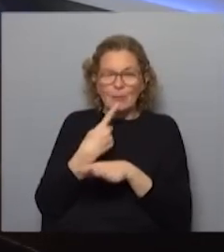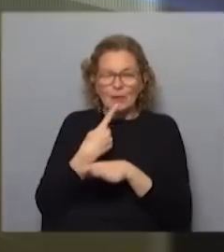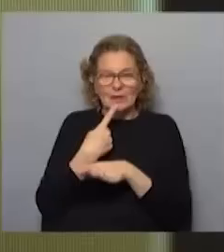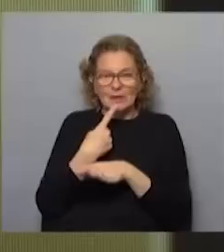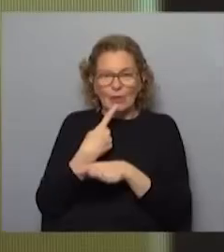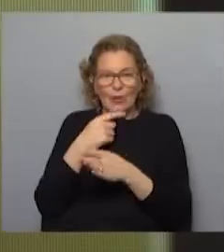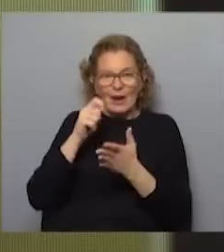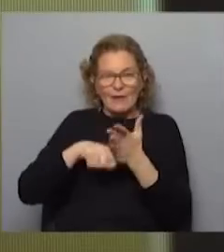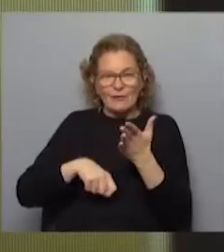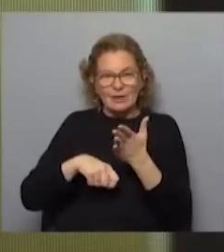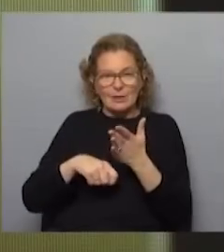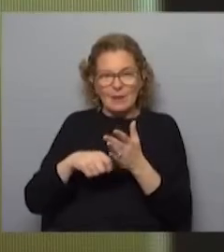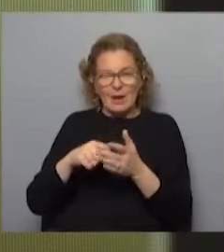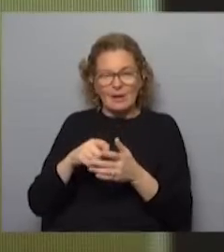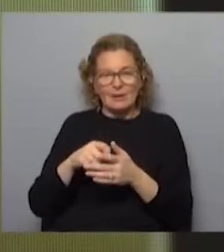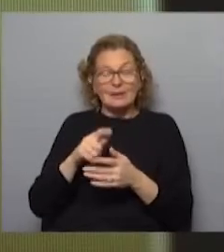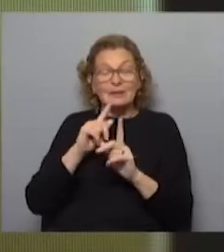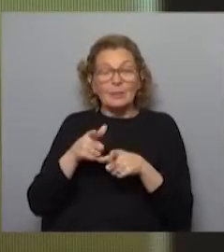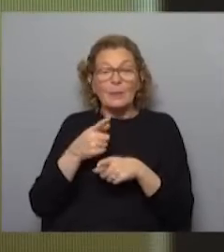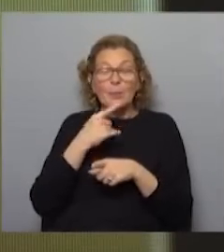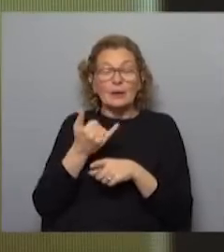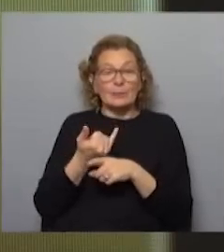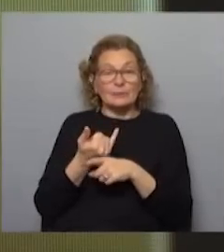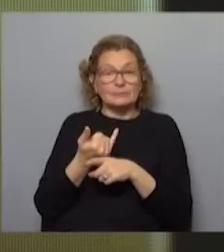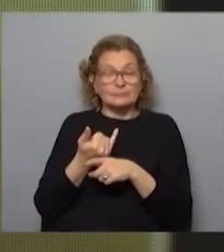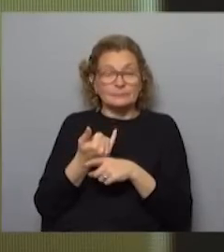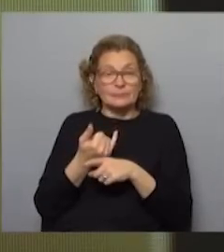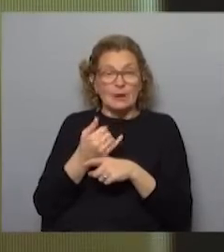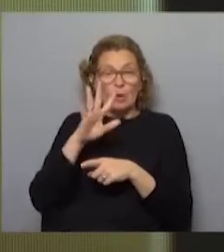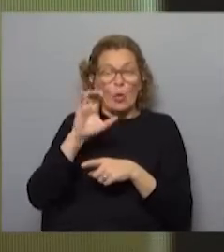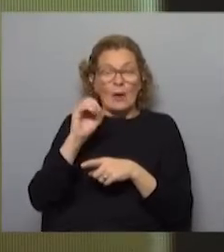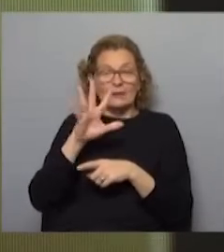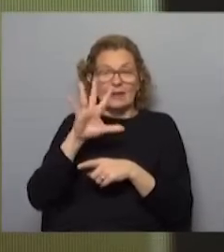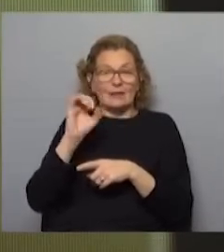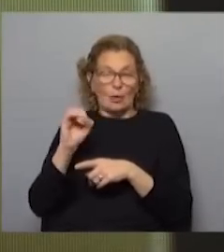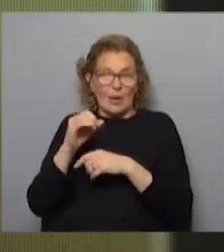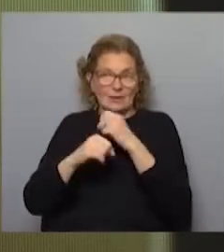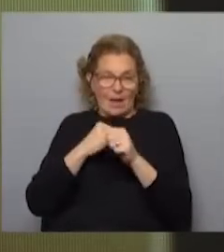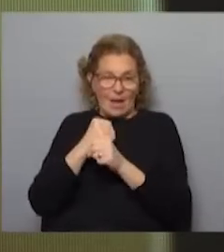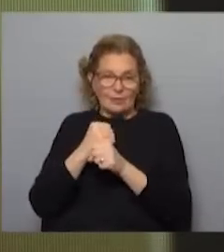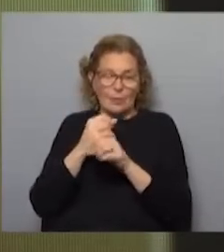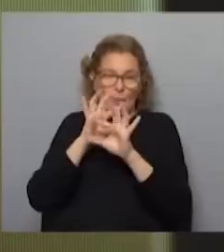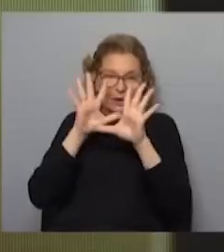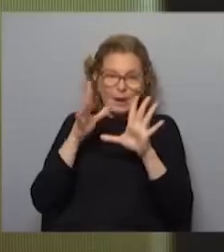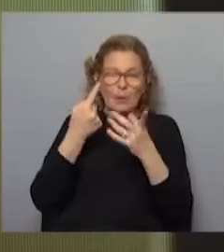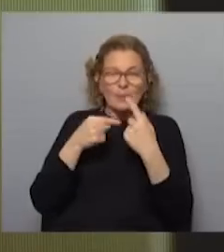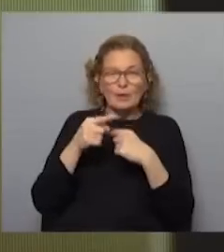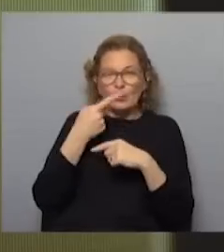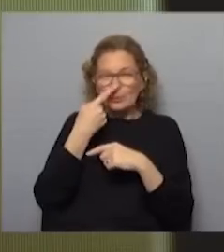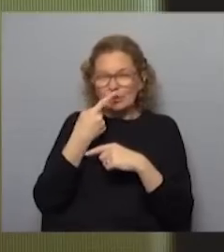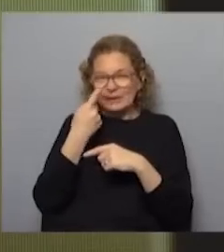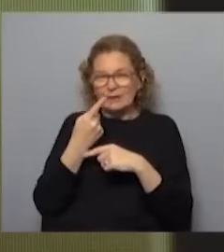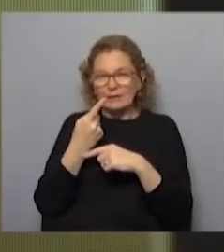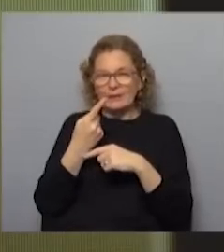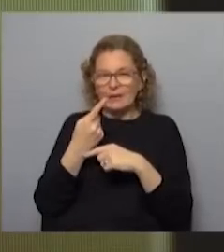o la firmas en la prensa no por ejemplo para los 40 para los años 50 Bueno es muy claro pero es interesante